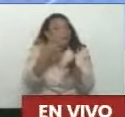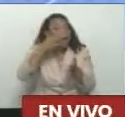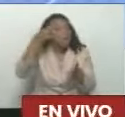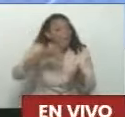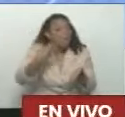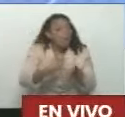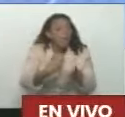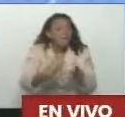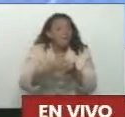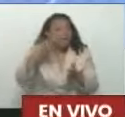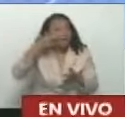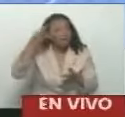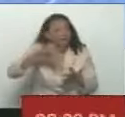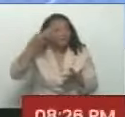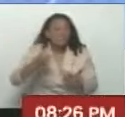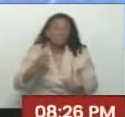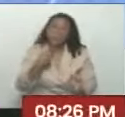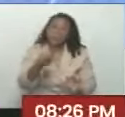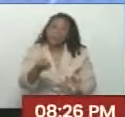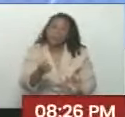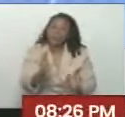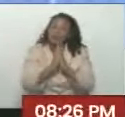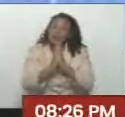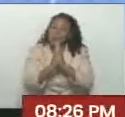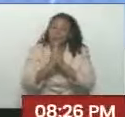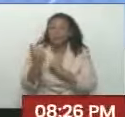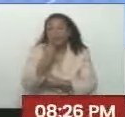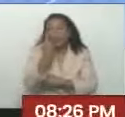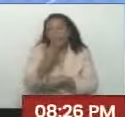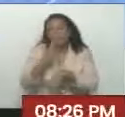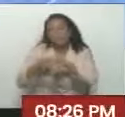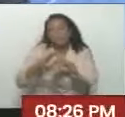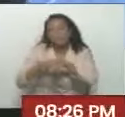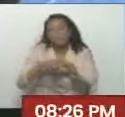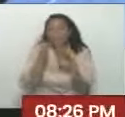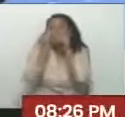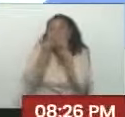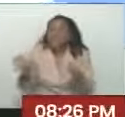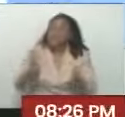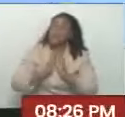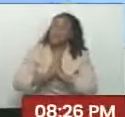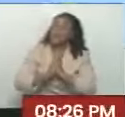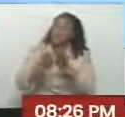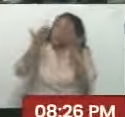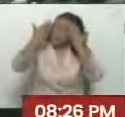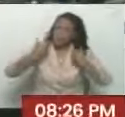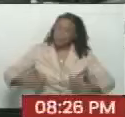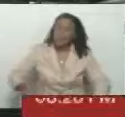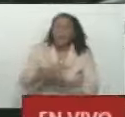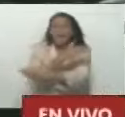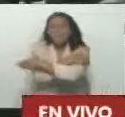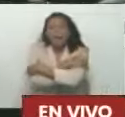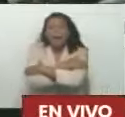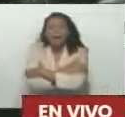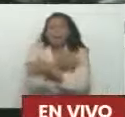Tengo el video. Así que yo lo único que le voy a pedir a ustedes, que me den sus bendiciones y que me den un abrazo